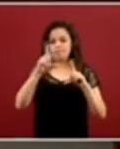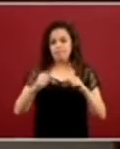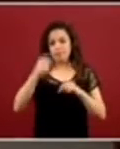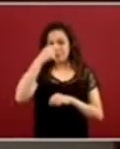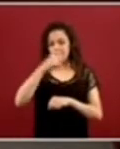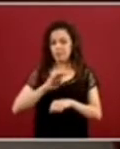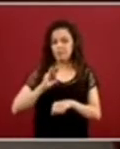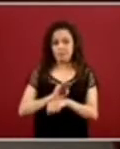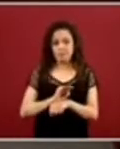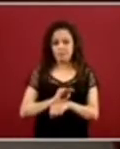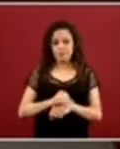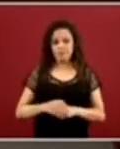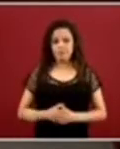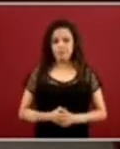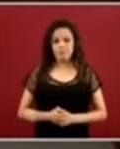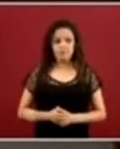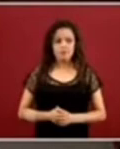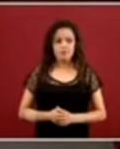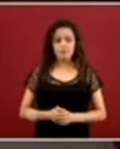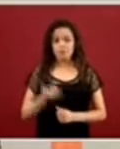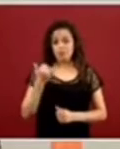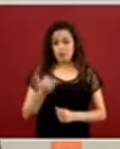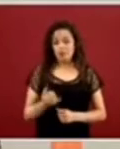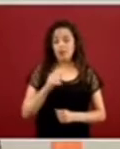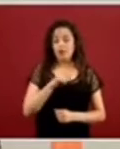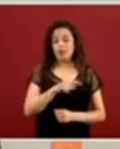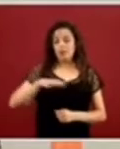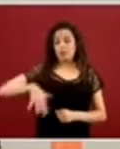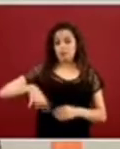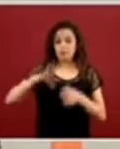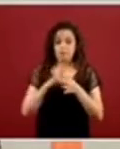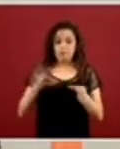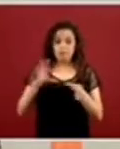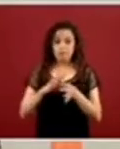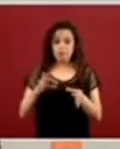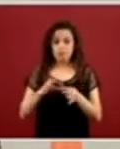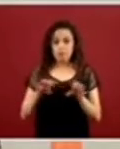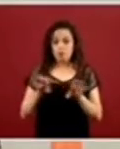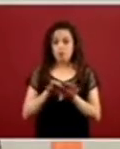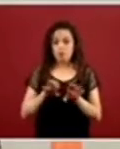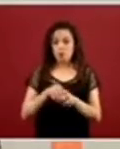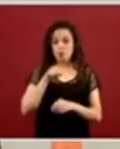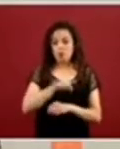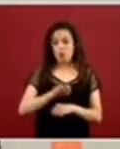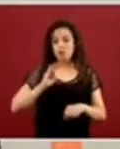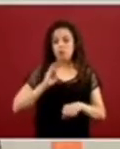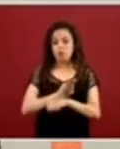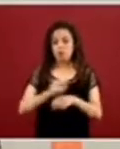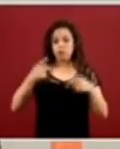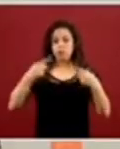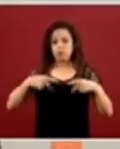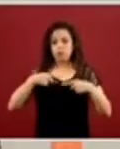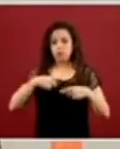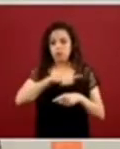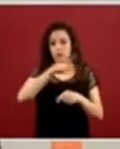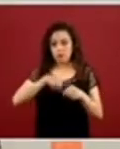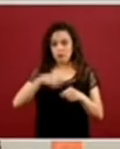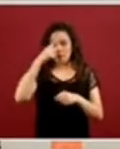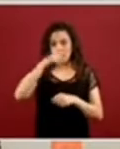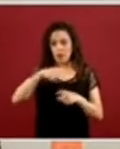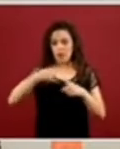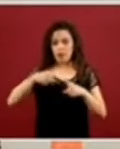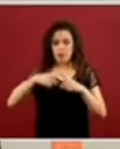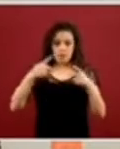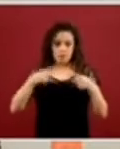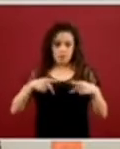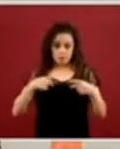luego, algo que se ha mencionado mucho, la provisión de los equipos de protección personal para todos y cada uno de ellos en las